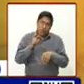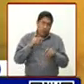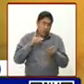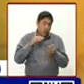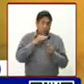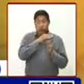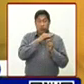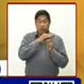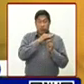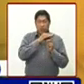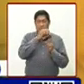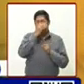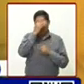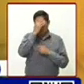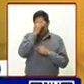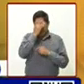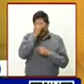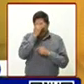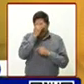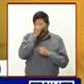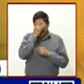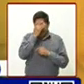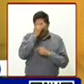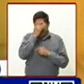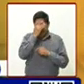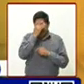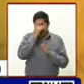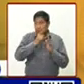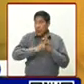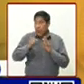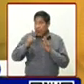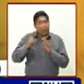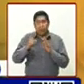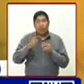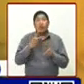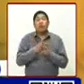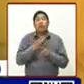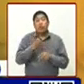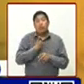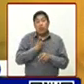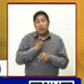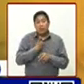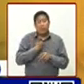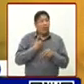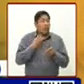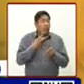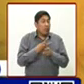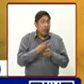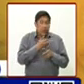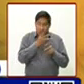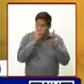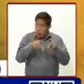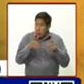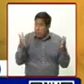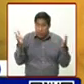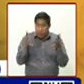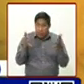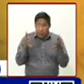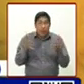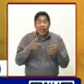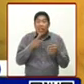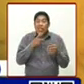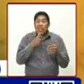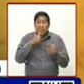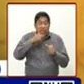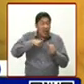asumes esa responsabilidad de estar al mando de un vehículo, no solo tienes que cuidar tu vida, no solamente la de las personas que te acompañan, la de